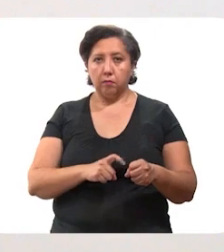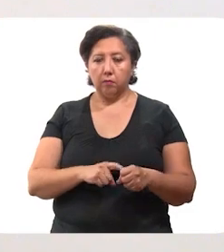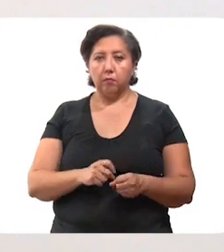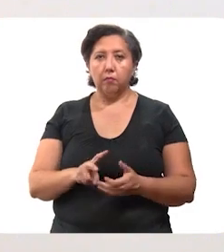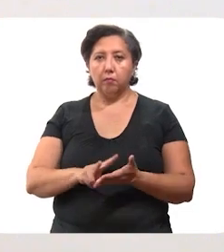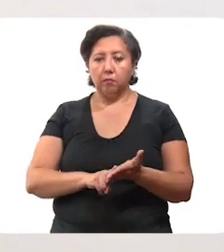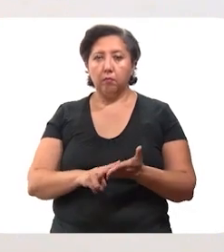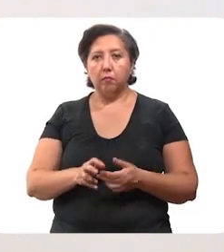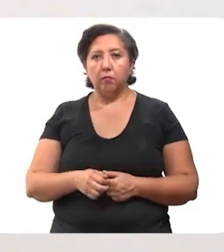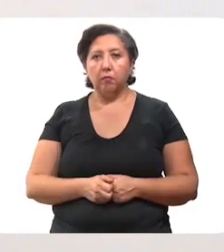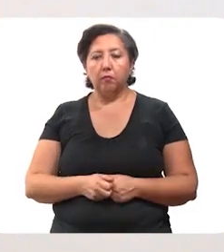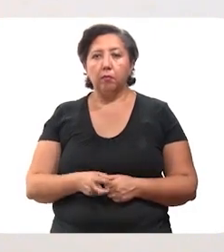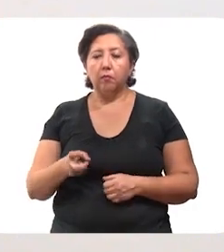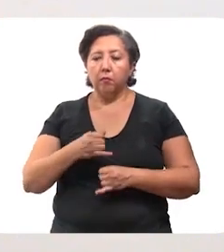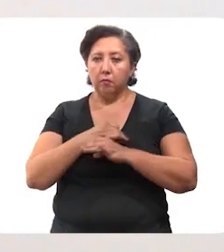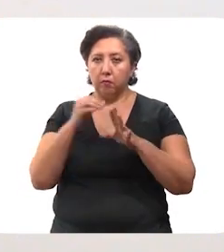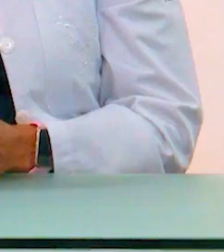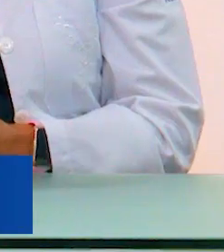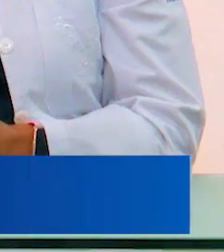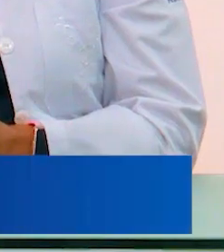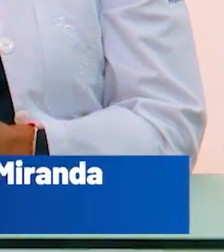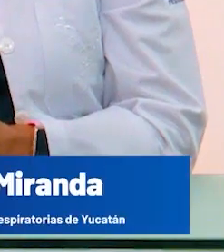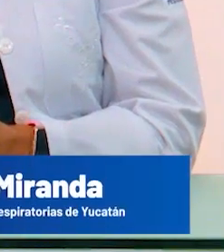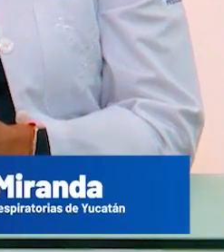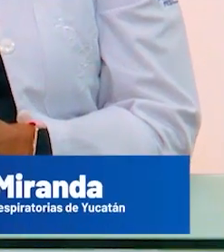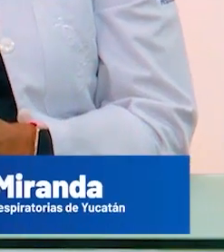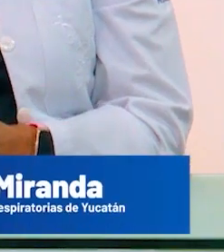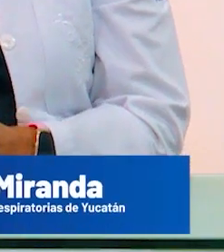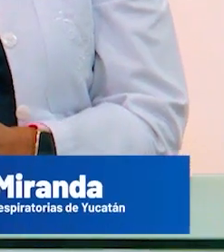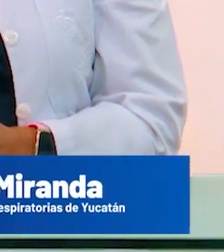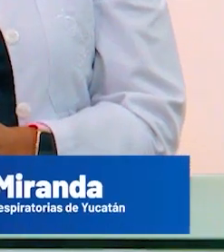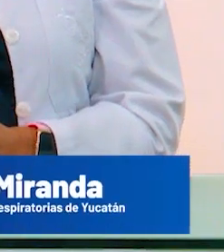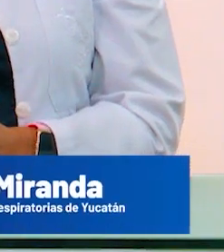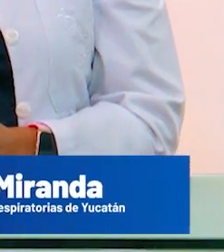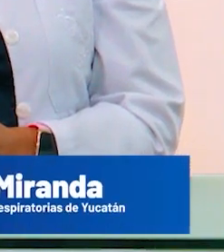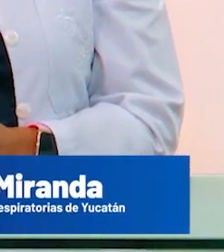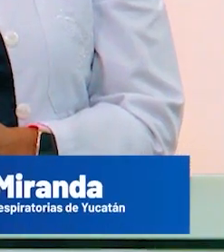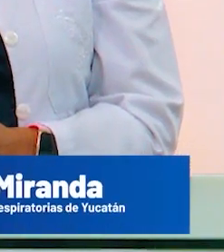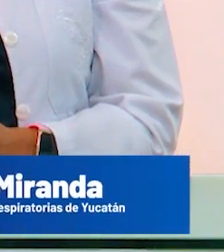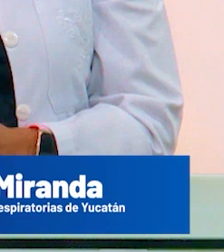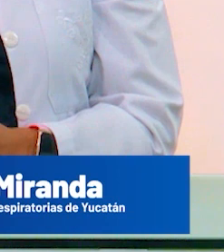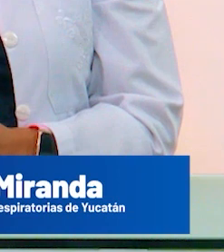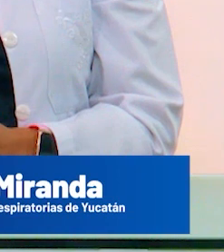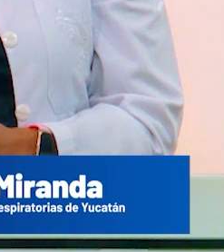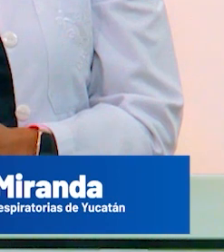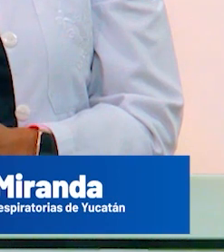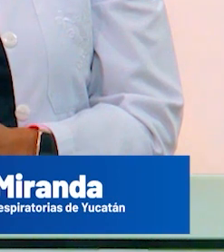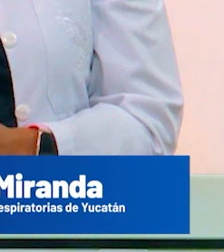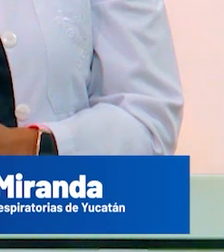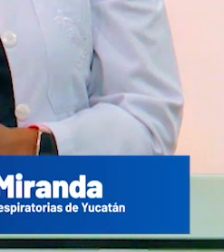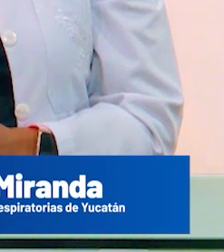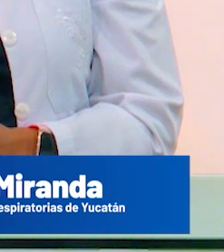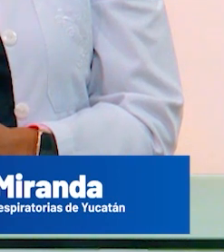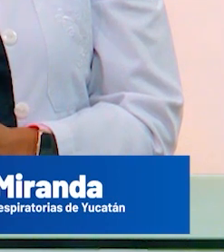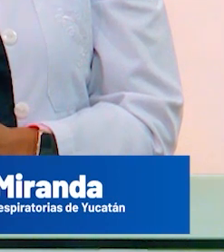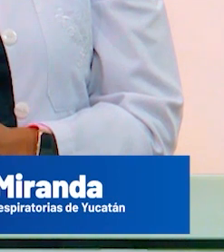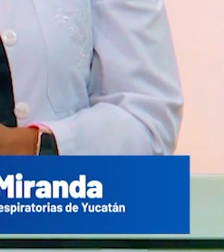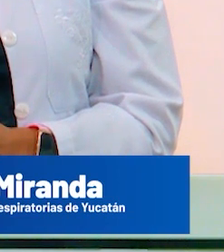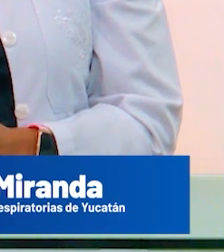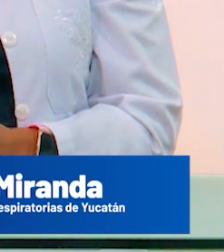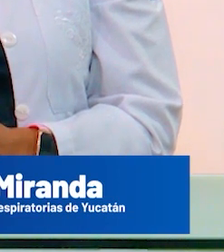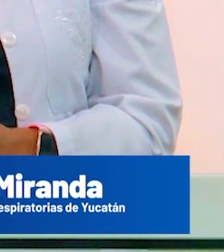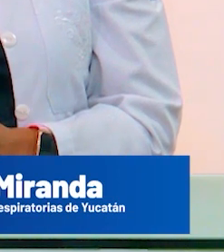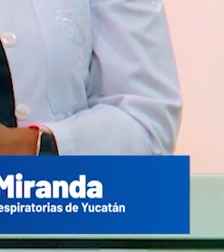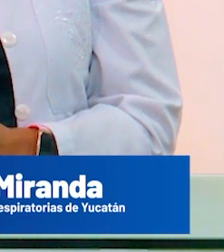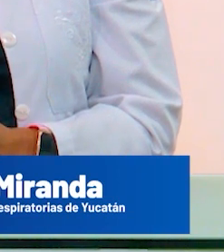salud marcan color verde. Ese es el informe del día de hoy, doctora. Gracias. Estaremos actualizando esta información todos los días por este mismo medio.